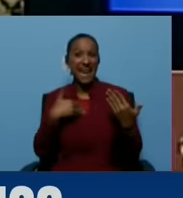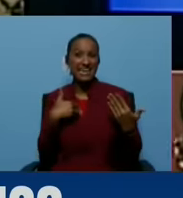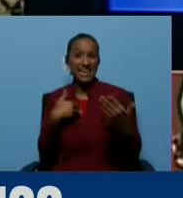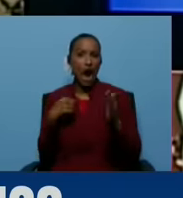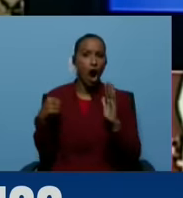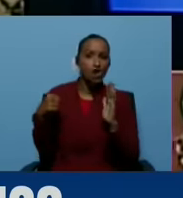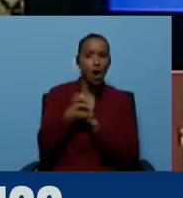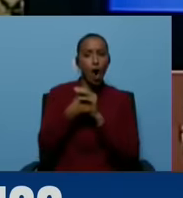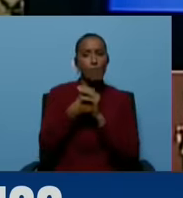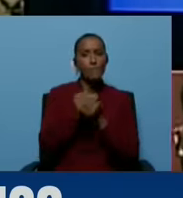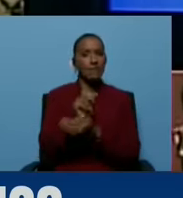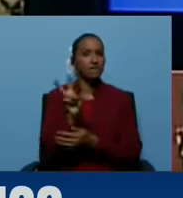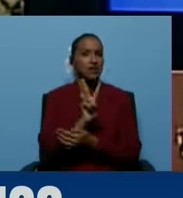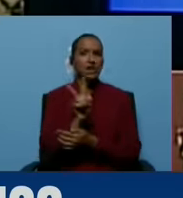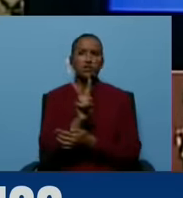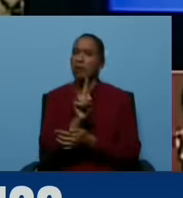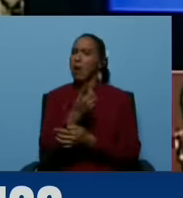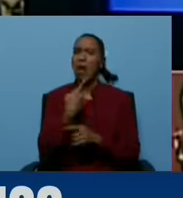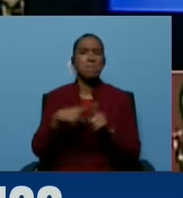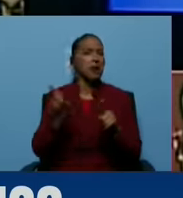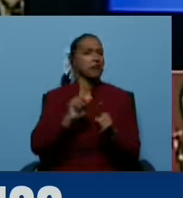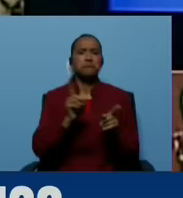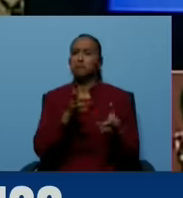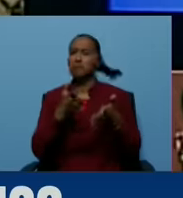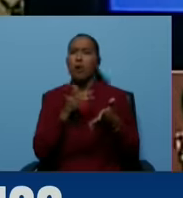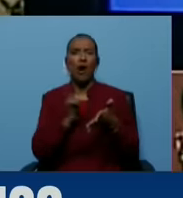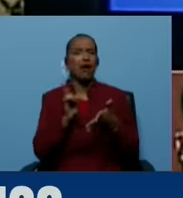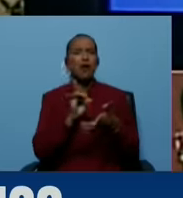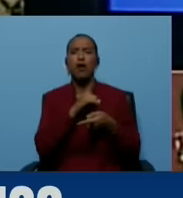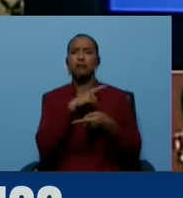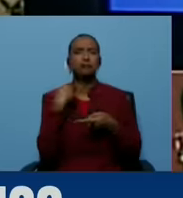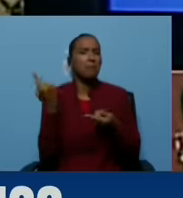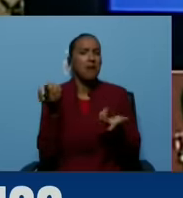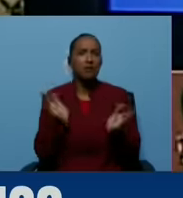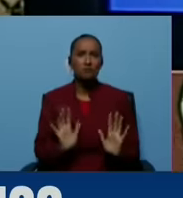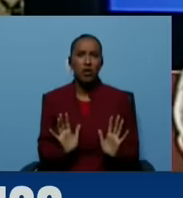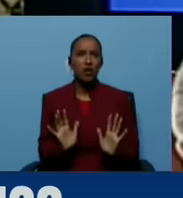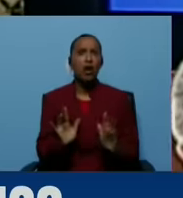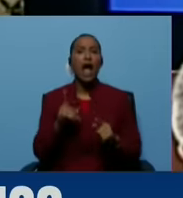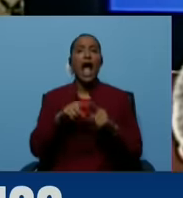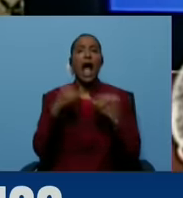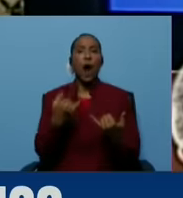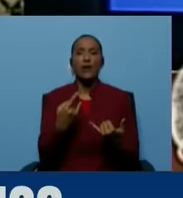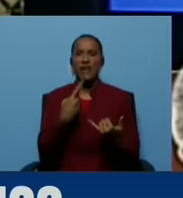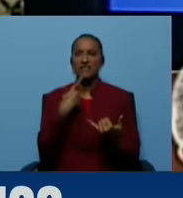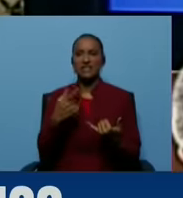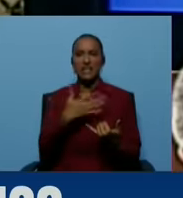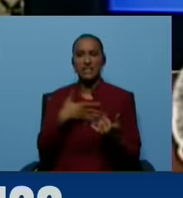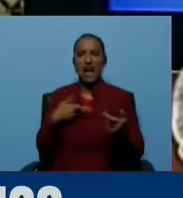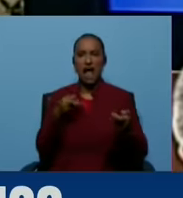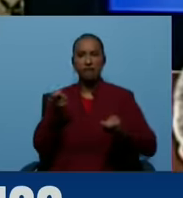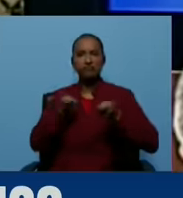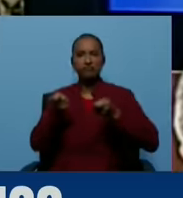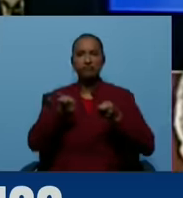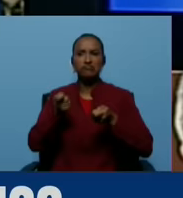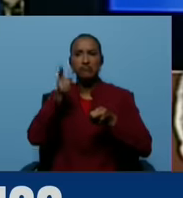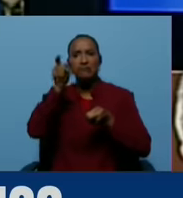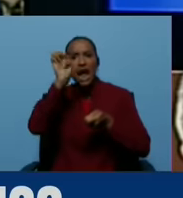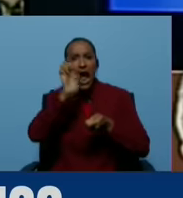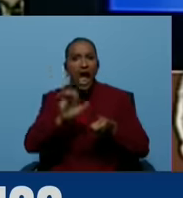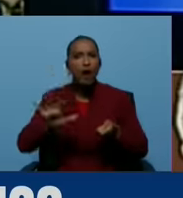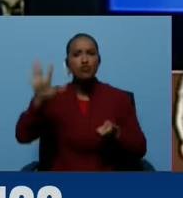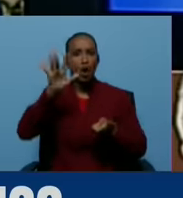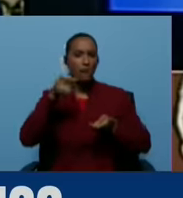fracasó, ahora dice que va a propiciar la guerra civil en el Reino Unido, favoreciendo